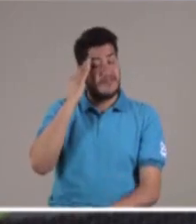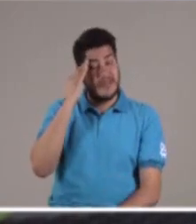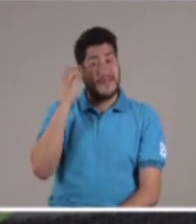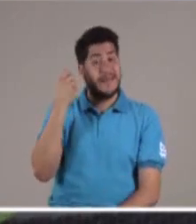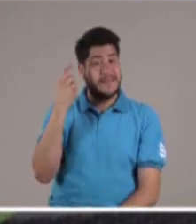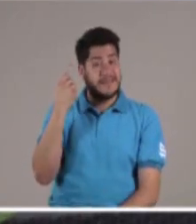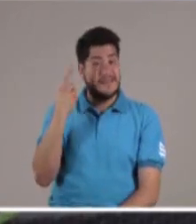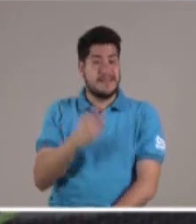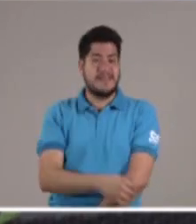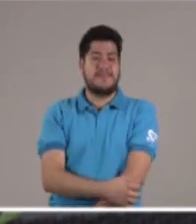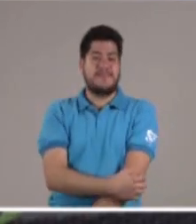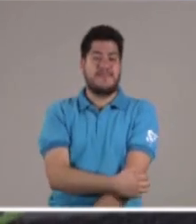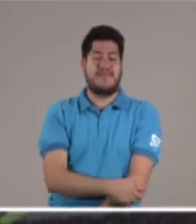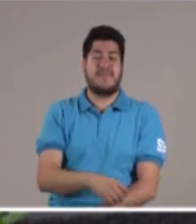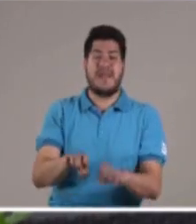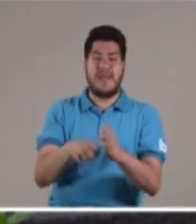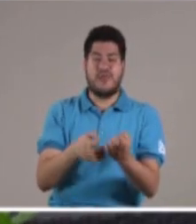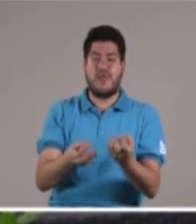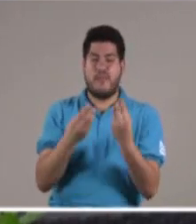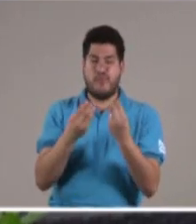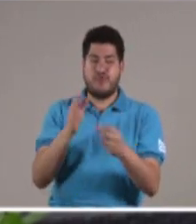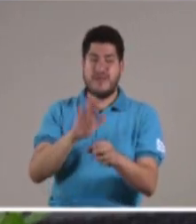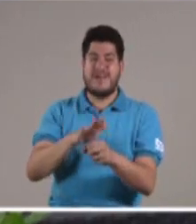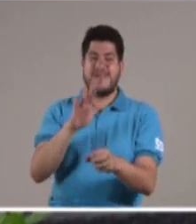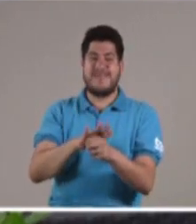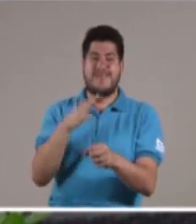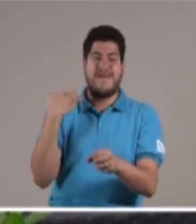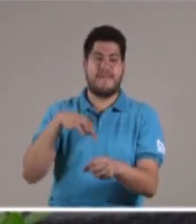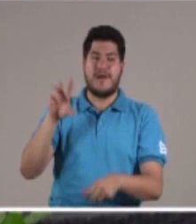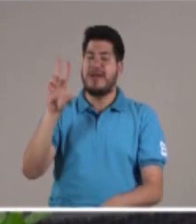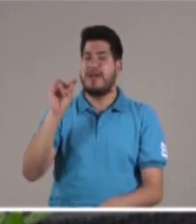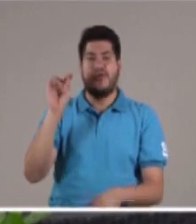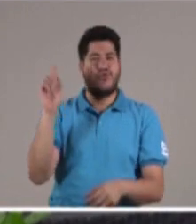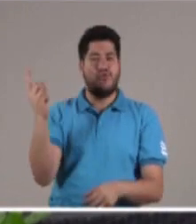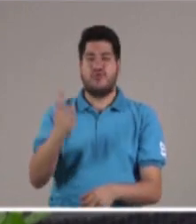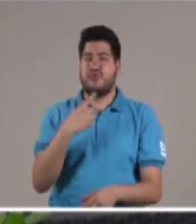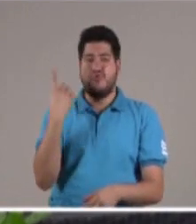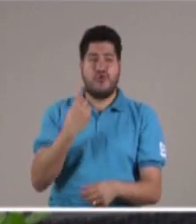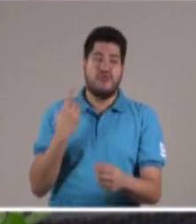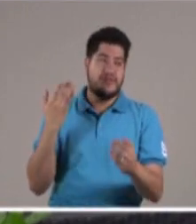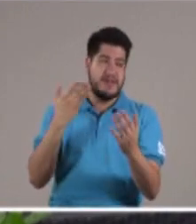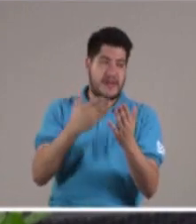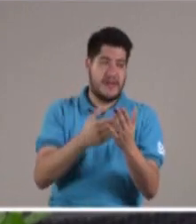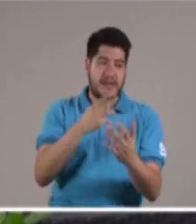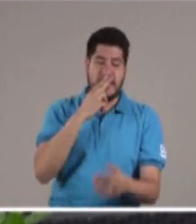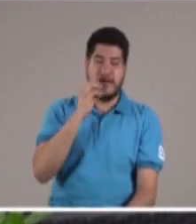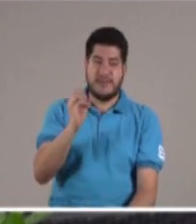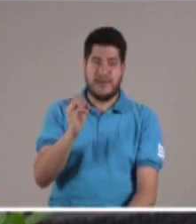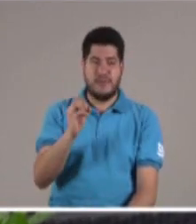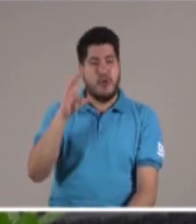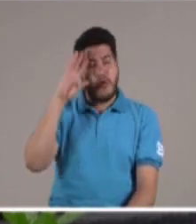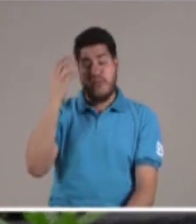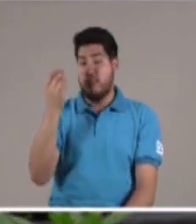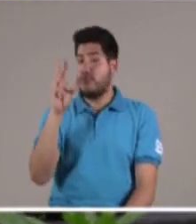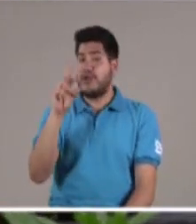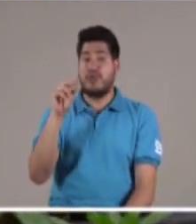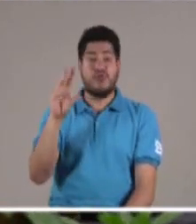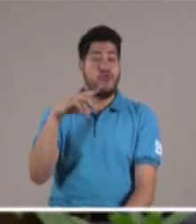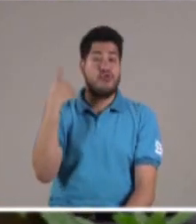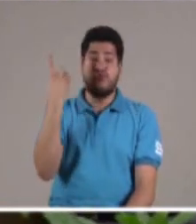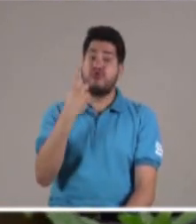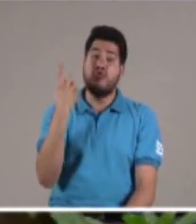entonces pone un montón de trampas para que no todo bien hermano porque no es de todos la